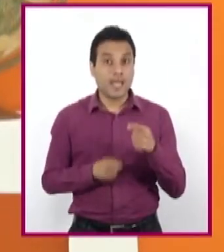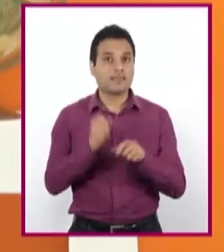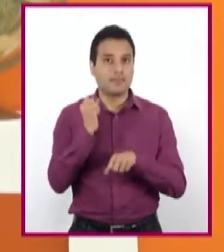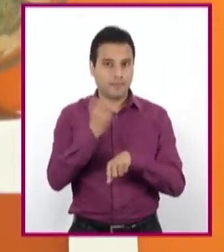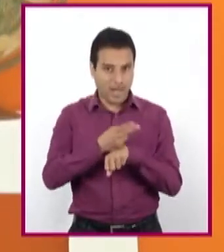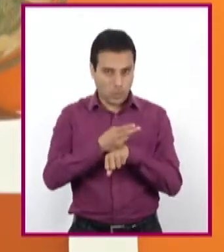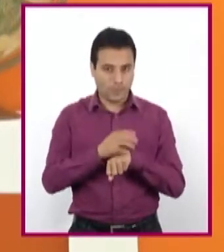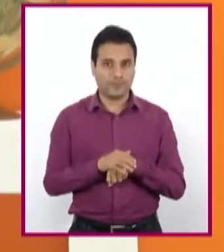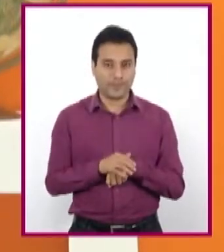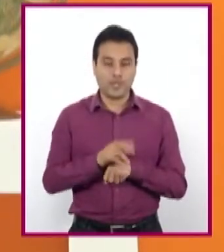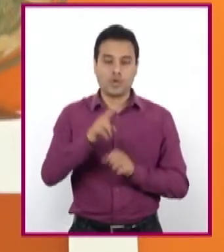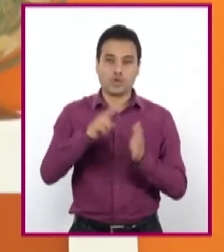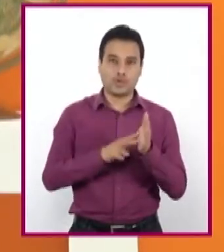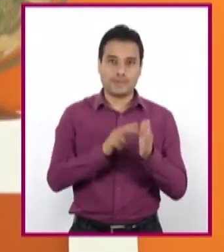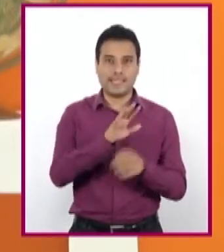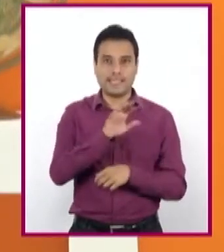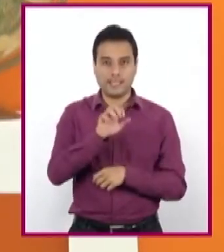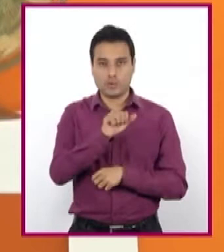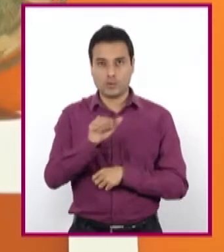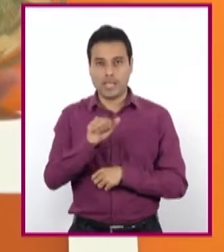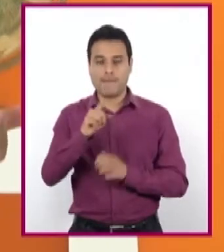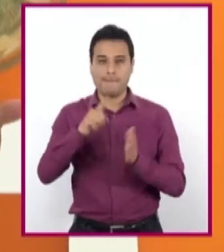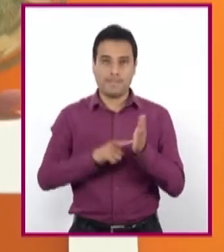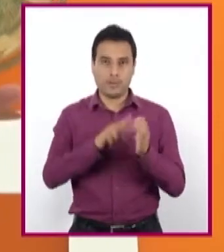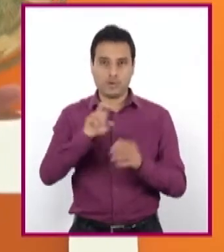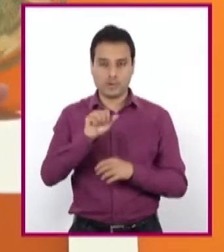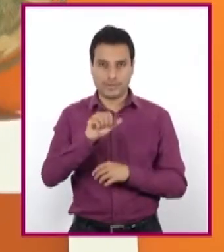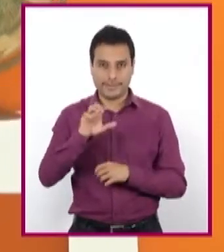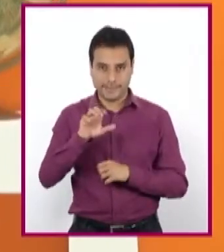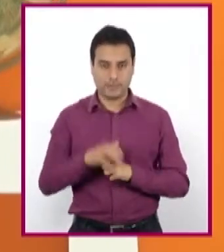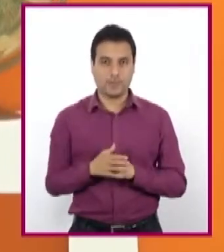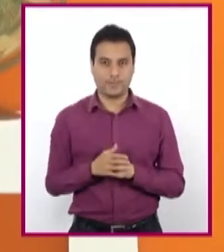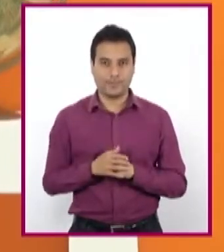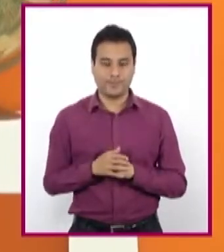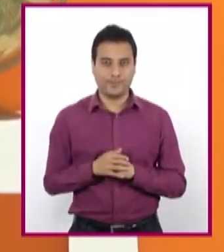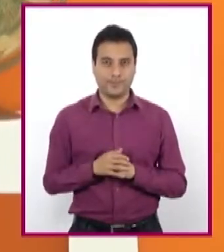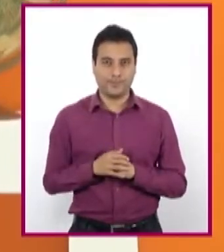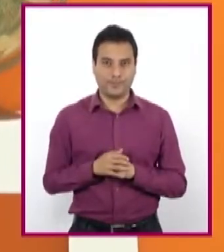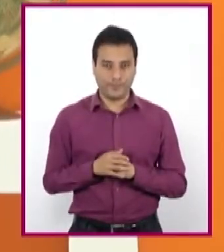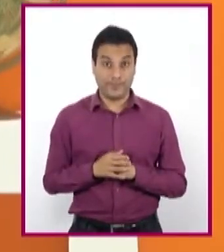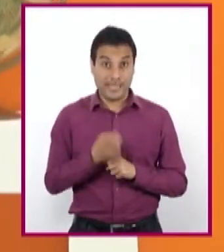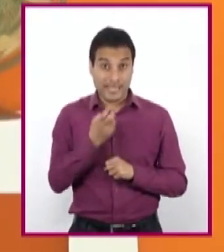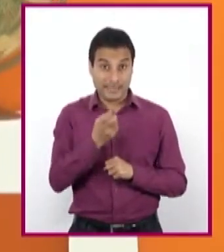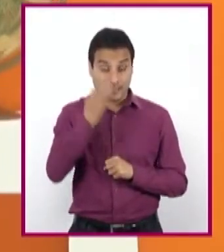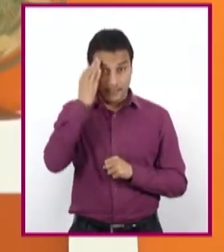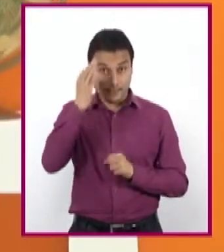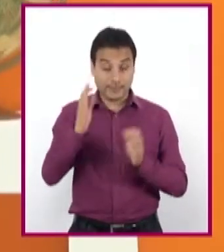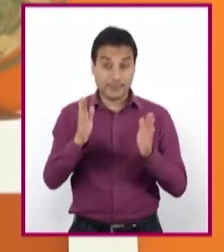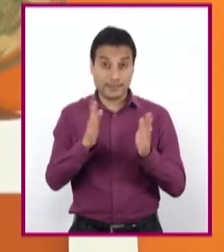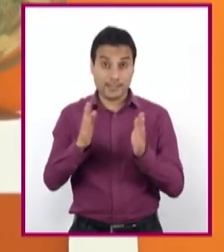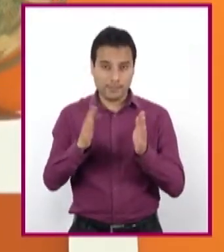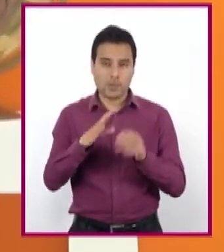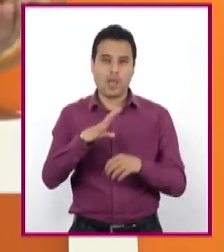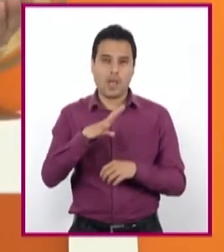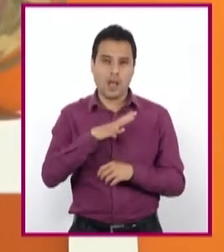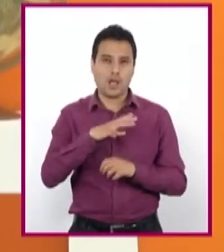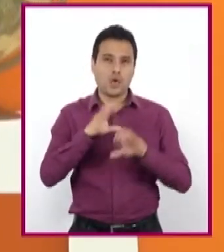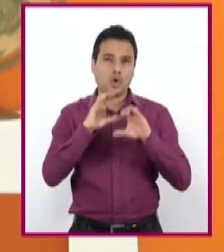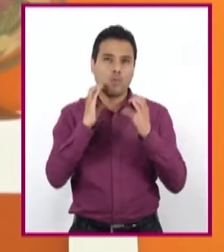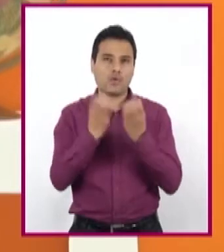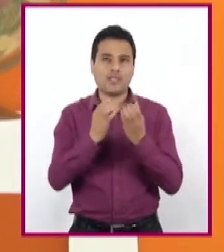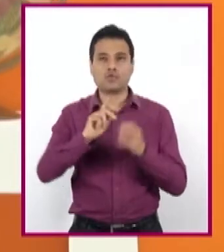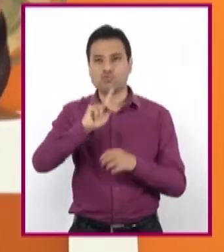temprano, 2500 al 1200 antes de nuestra era, época en que tan solo existieron comunidades